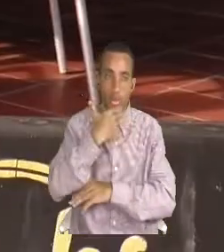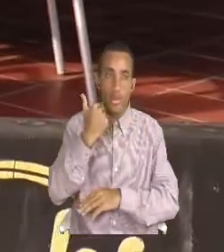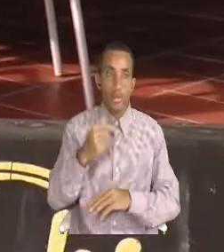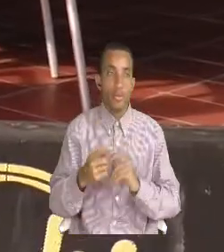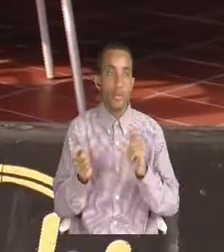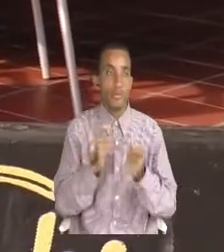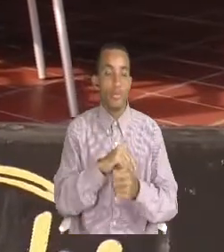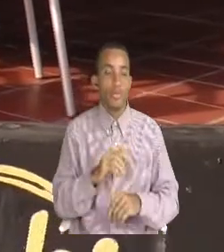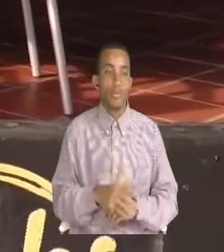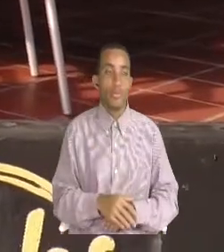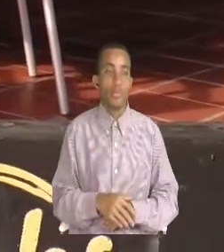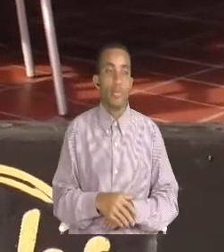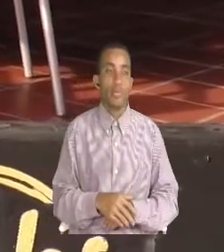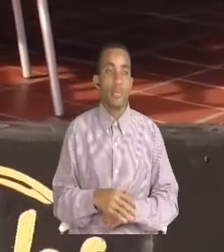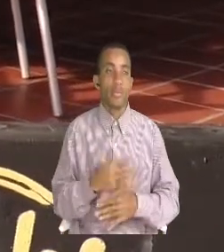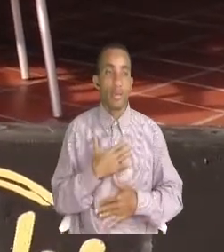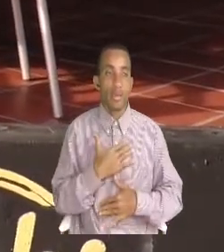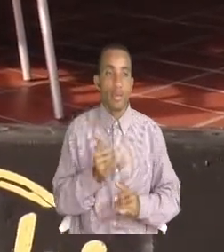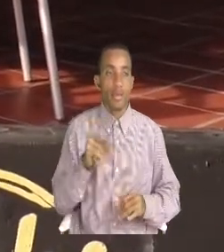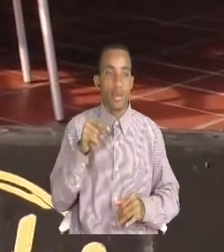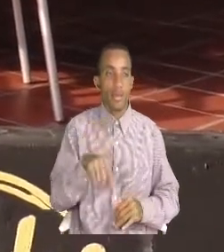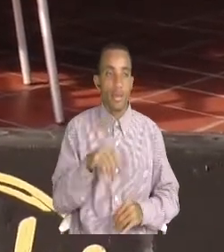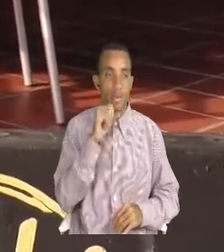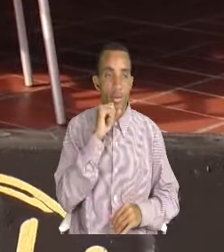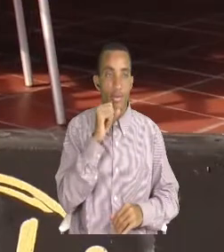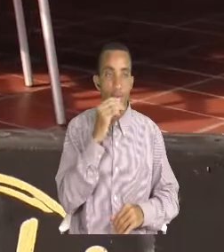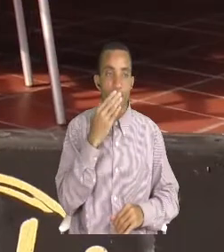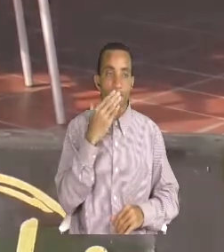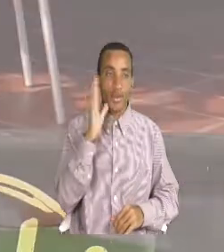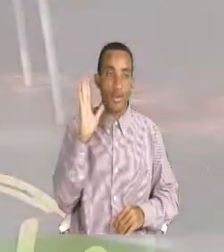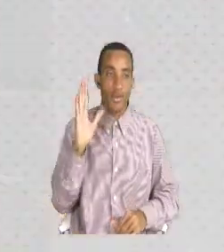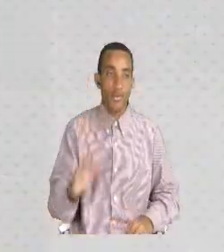¡Feliz cumpleaños, Barranca Bermeja!